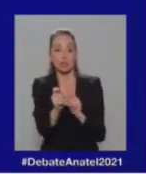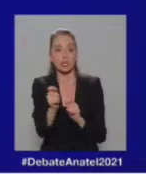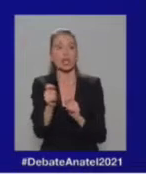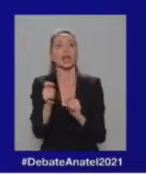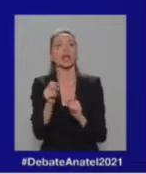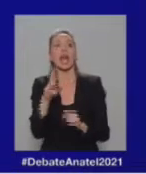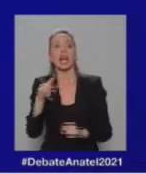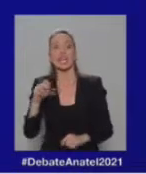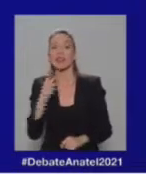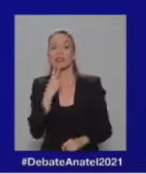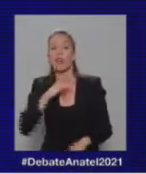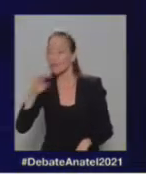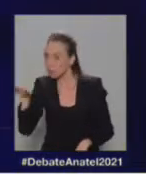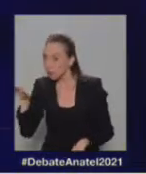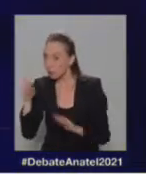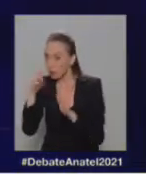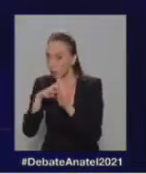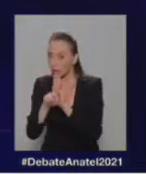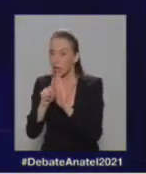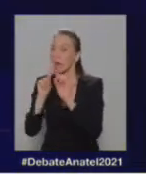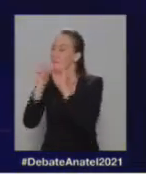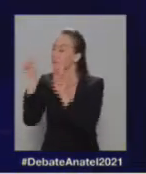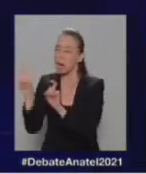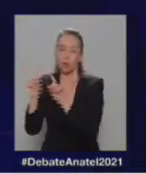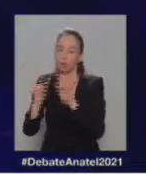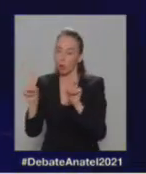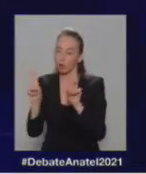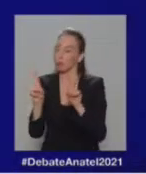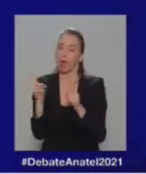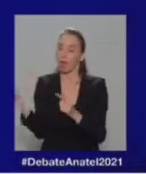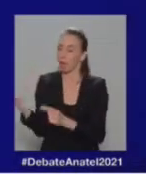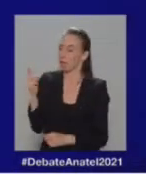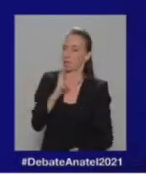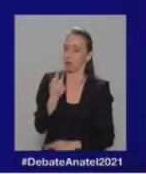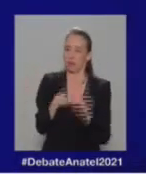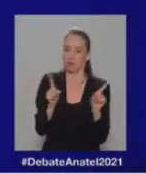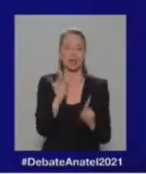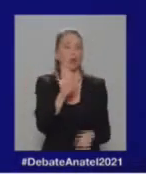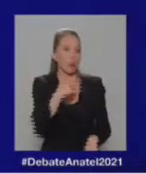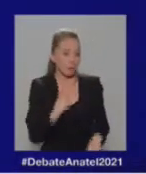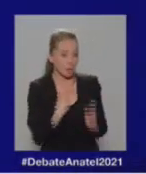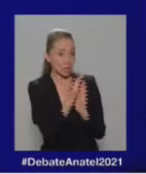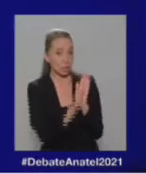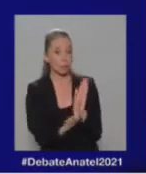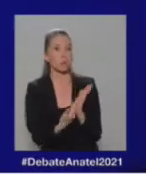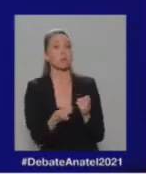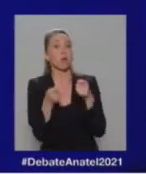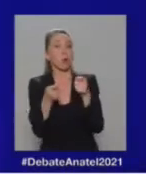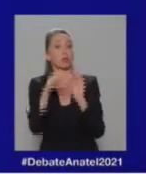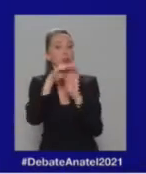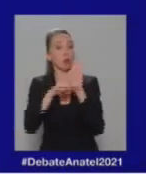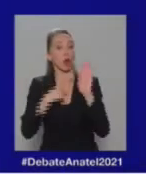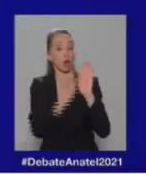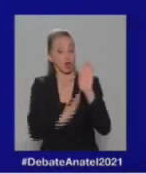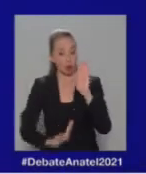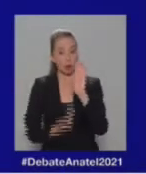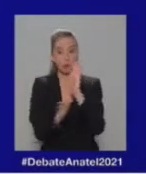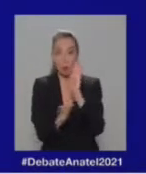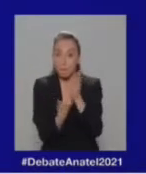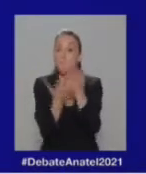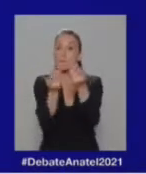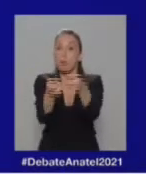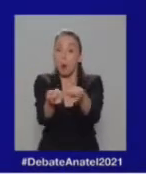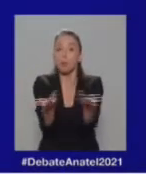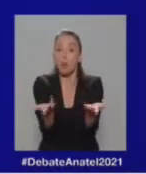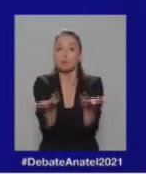libertad sin pruebas, sin juicio justo. Cuestionamientos por haber votado a favor como gobernadora de la provincia de Huasco en